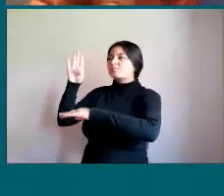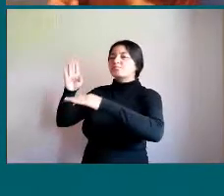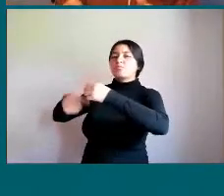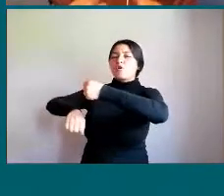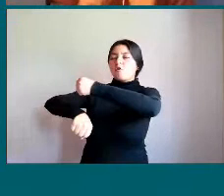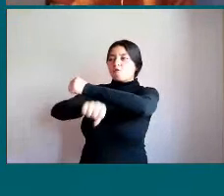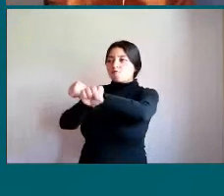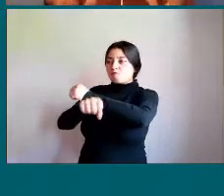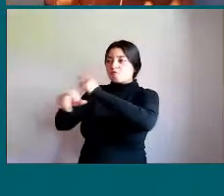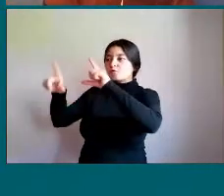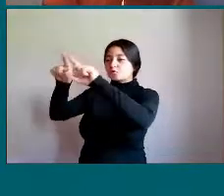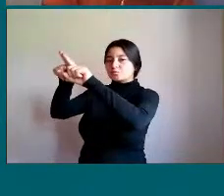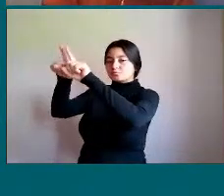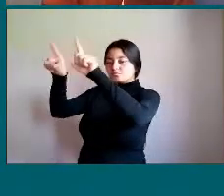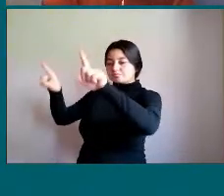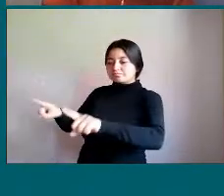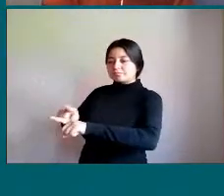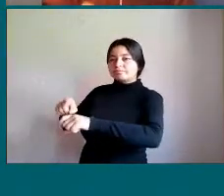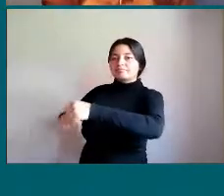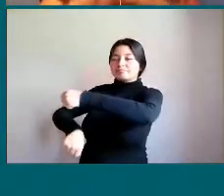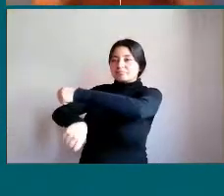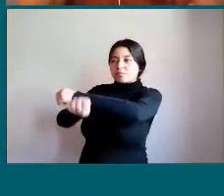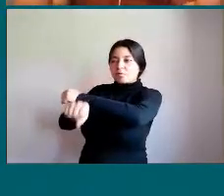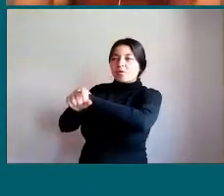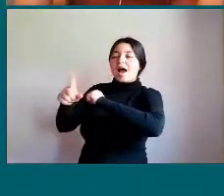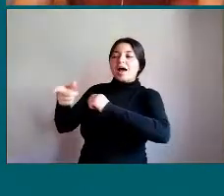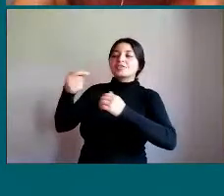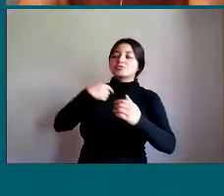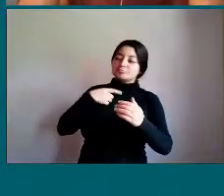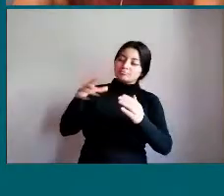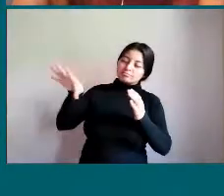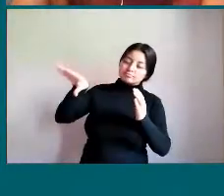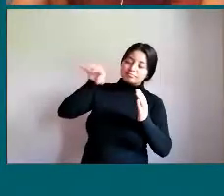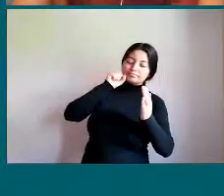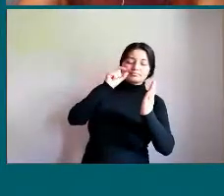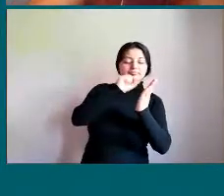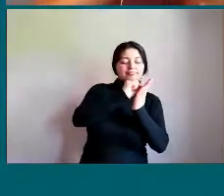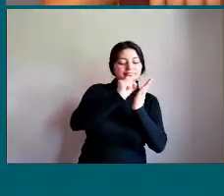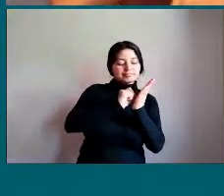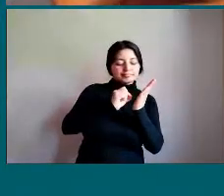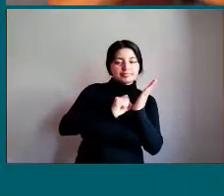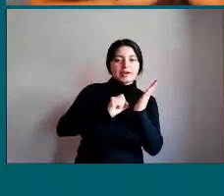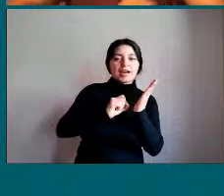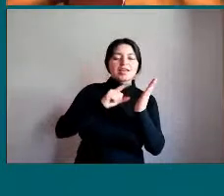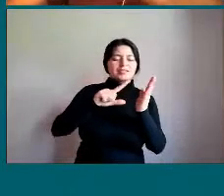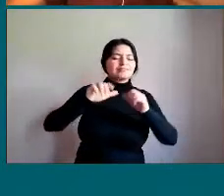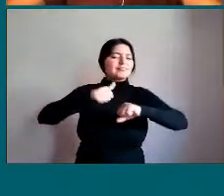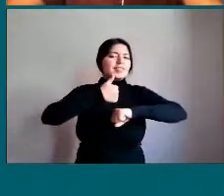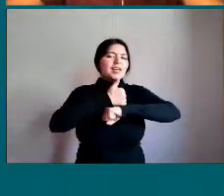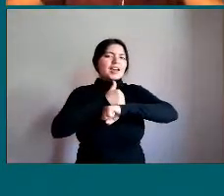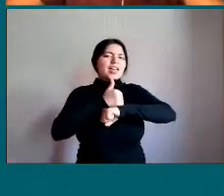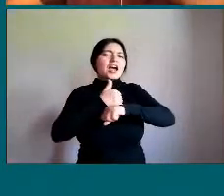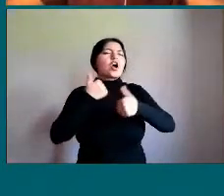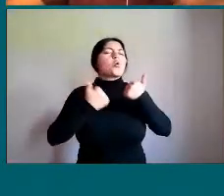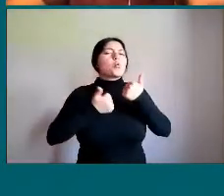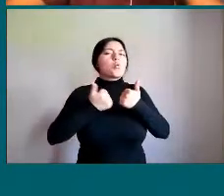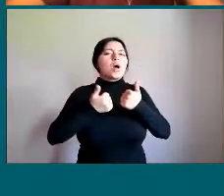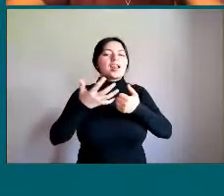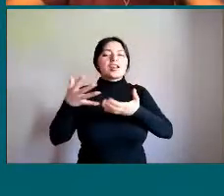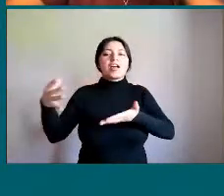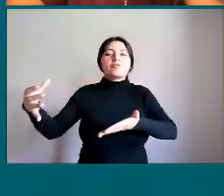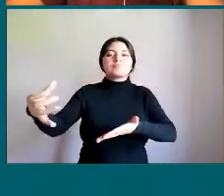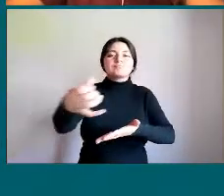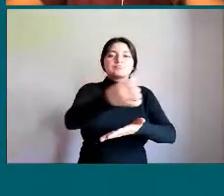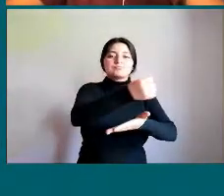o a mi compañera, le formulo un poema. Y la tarea, el nivel más grande, será recopilar un